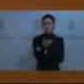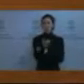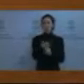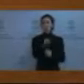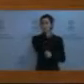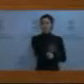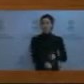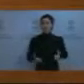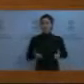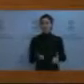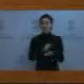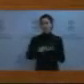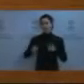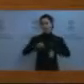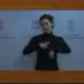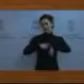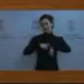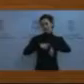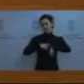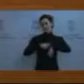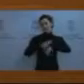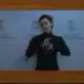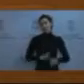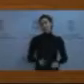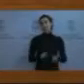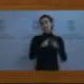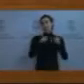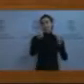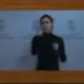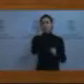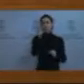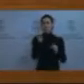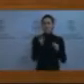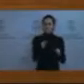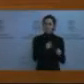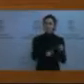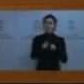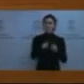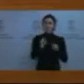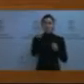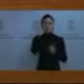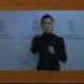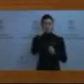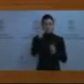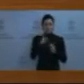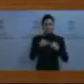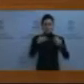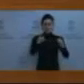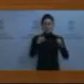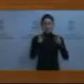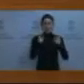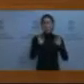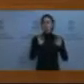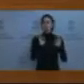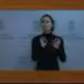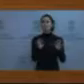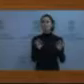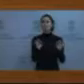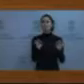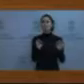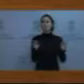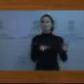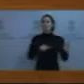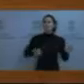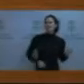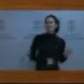Ustedes gastaron el tiempo de los asturianos en sus cuitas, en sus asambleas, en sus círculos, o los del círculo son los otros. Bueno, yo